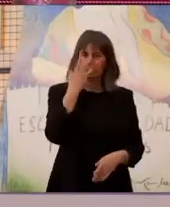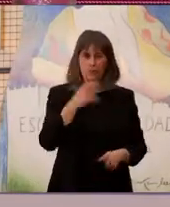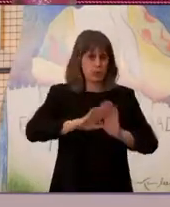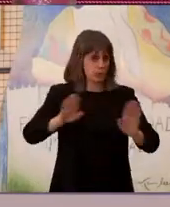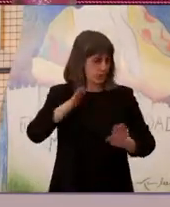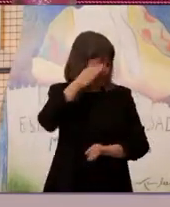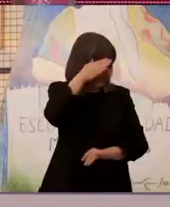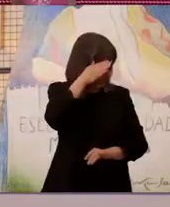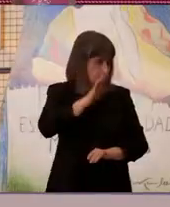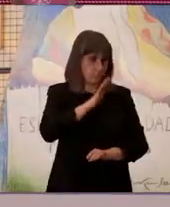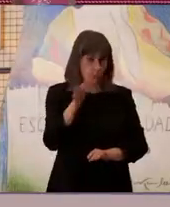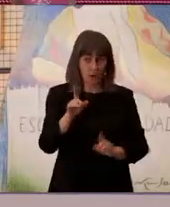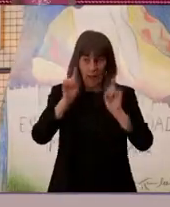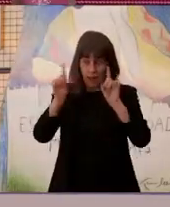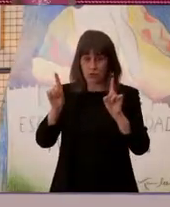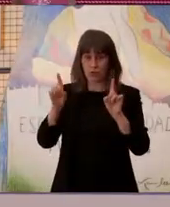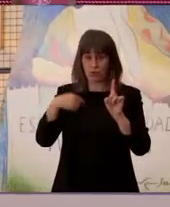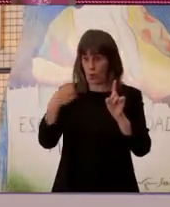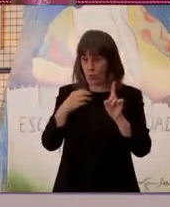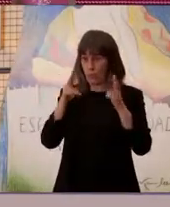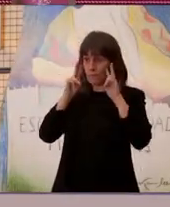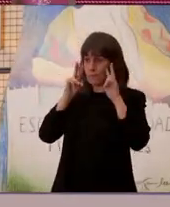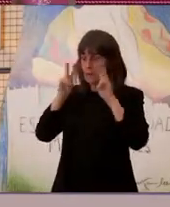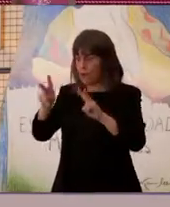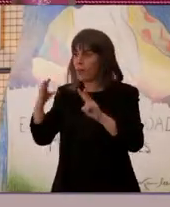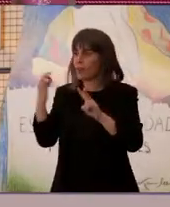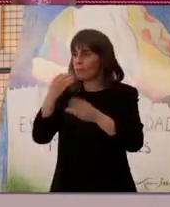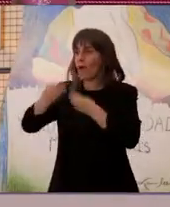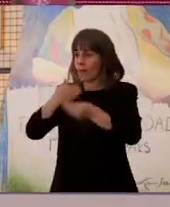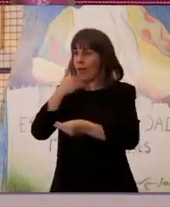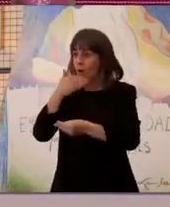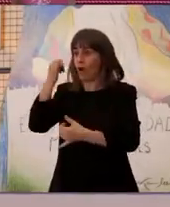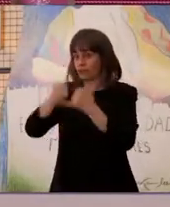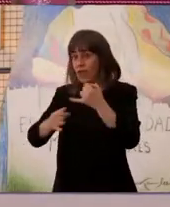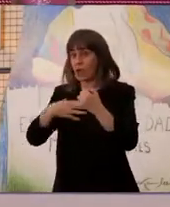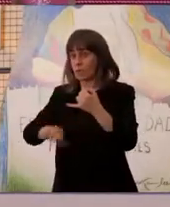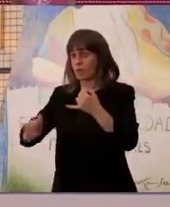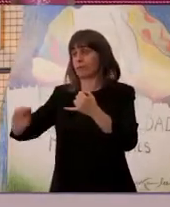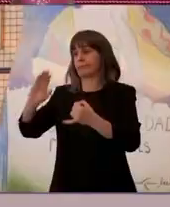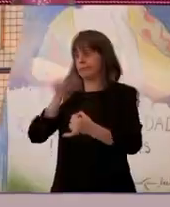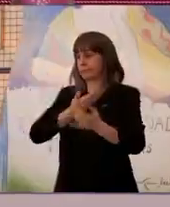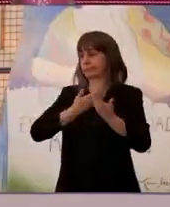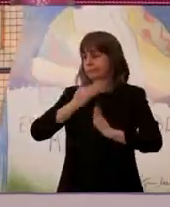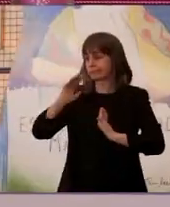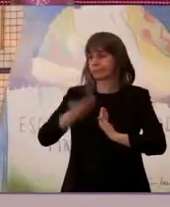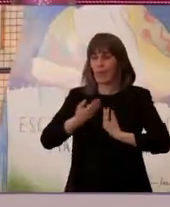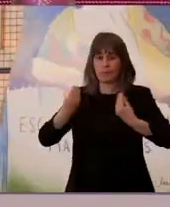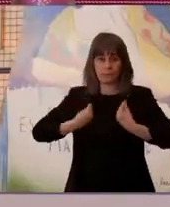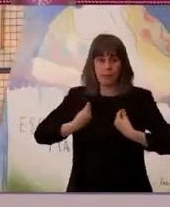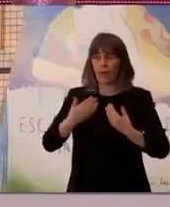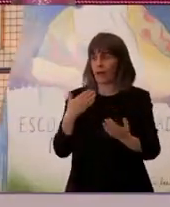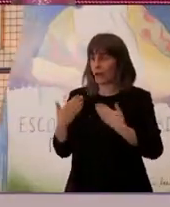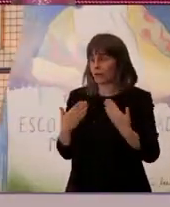porque si no tendría que ser consecuente y eso pondría en cuestión mi relación etcétera entonces no quiero